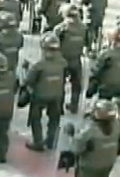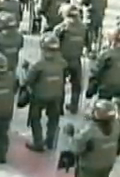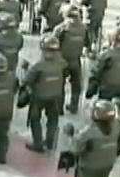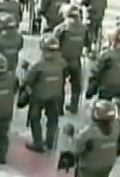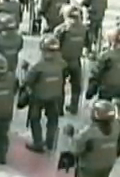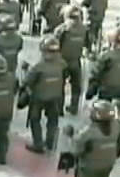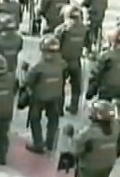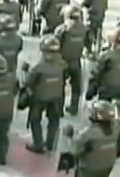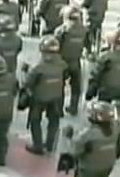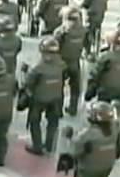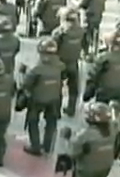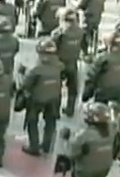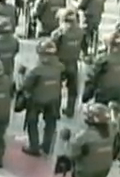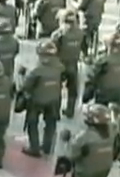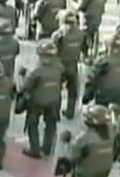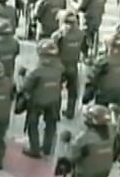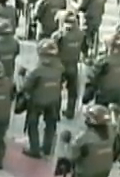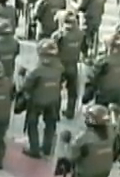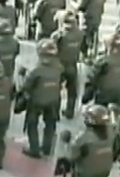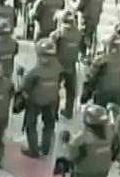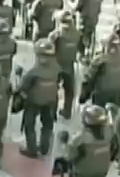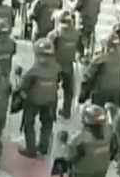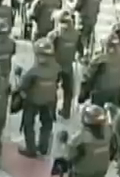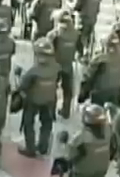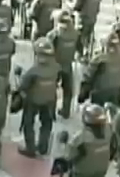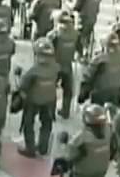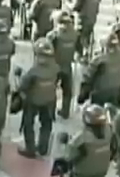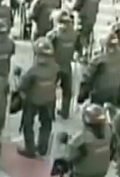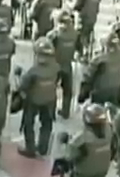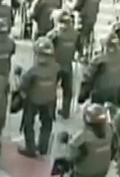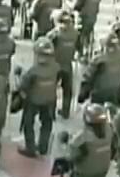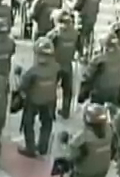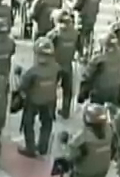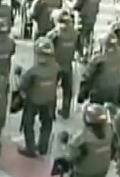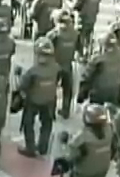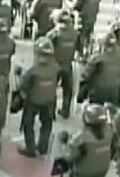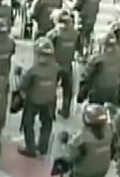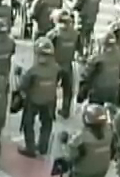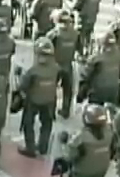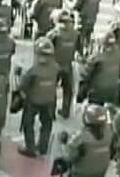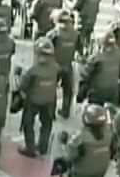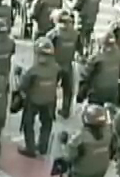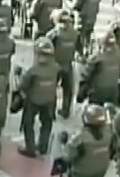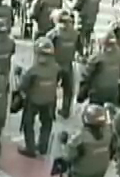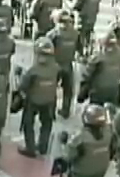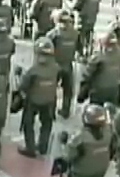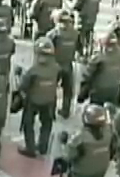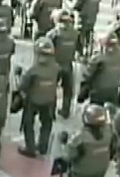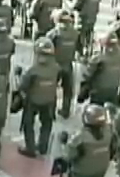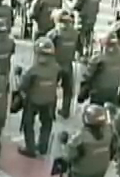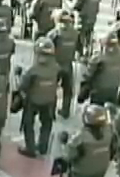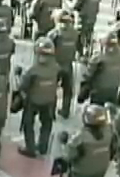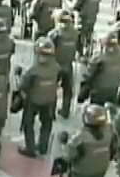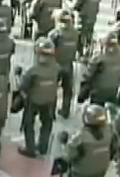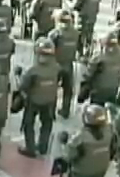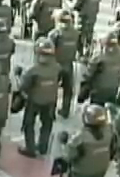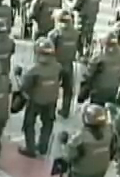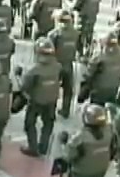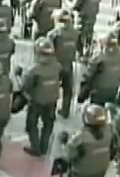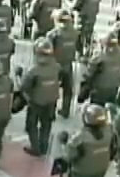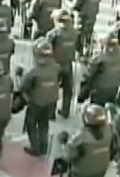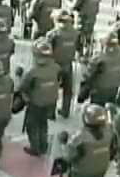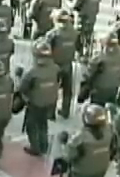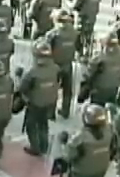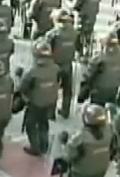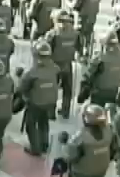Rescatando las palabras del comandante en jefe y presidente constitucional de la República Bolivariana de Venezuela durante este acto de transmisión de mando de los componentes